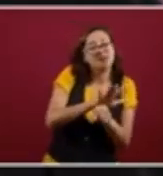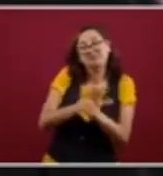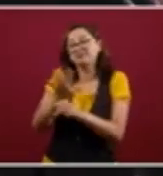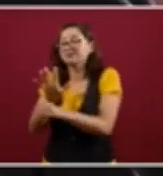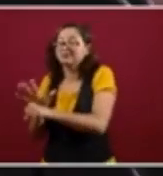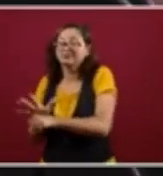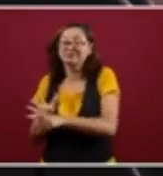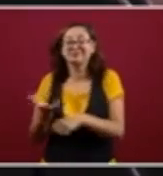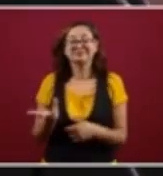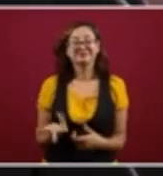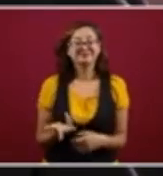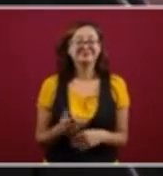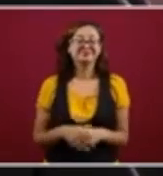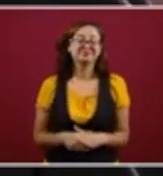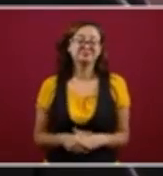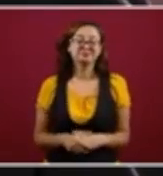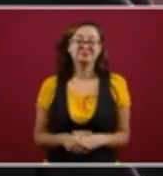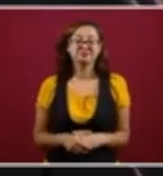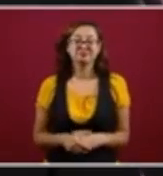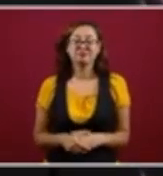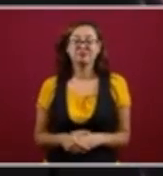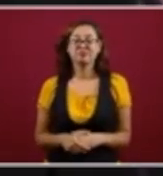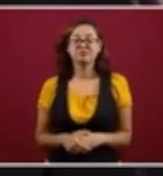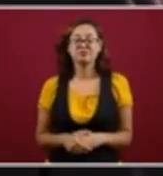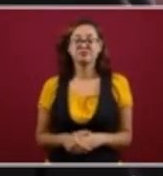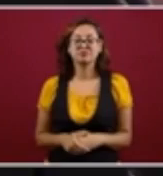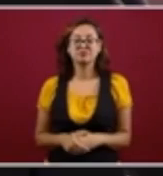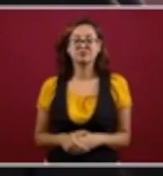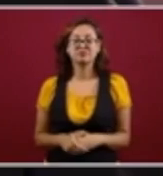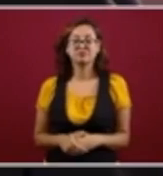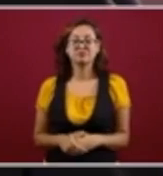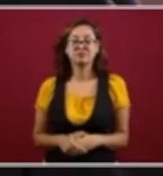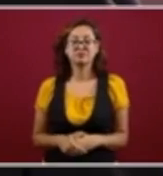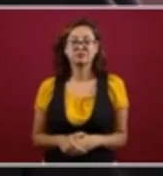Cuando hay la intención de